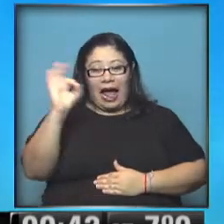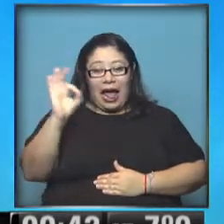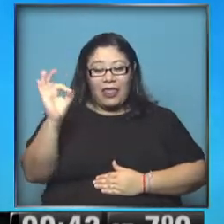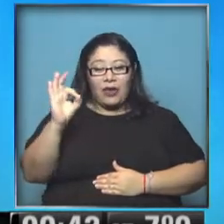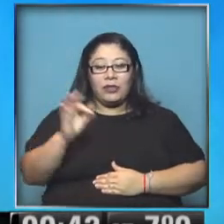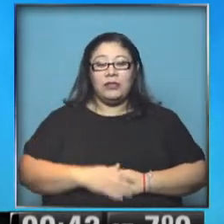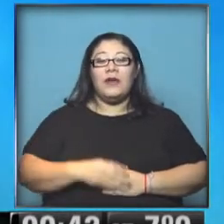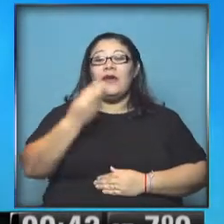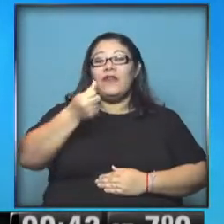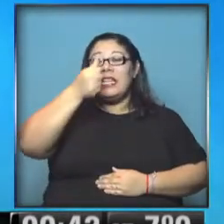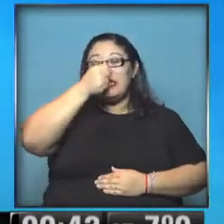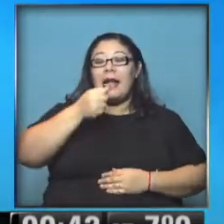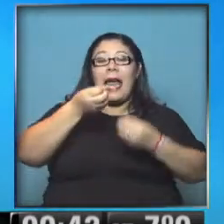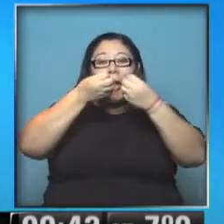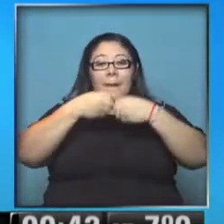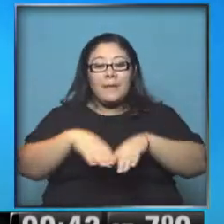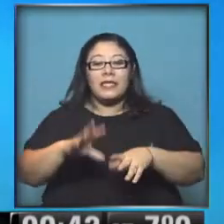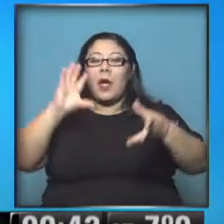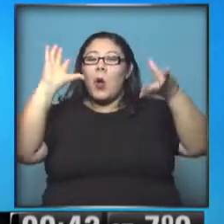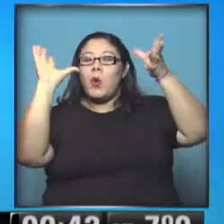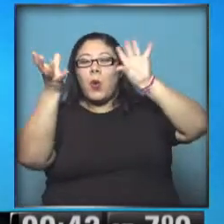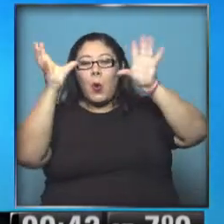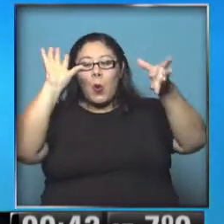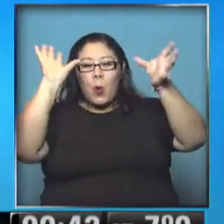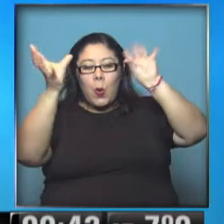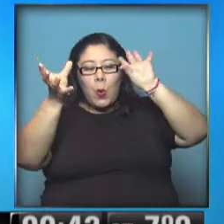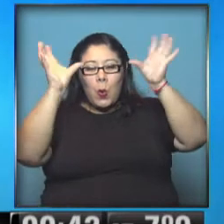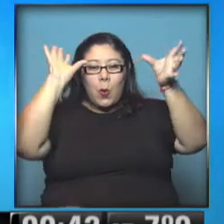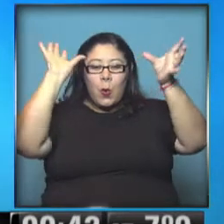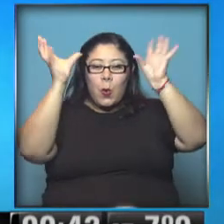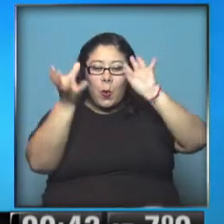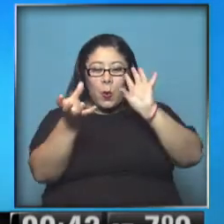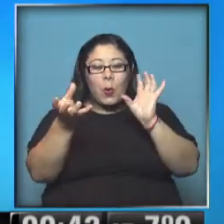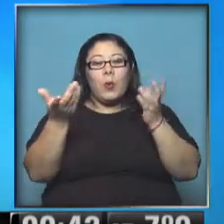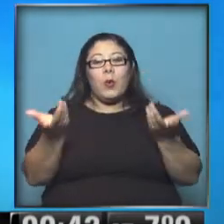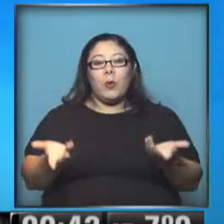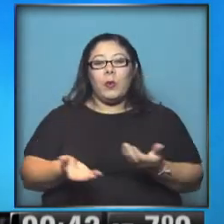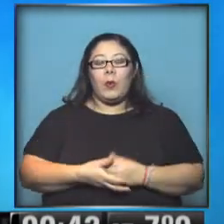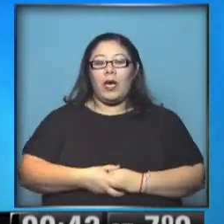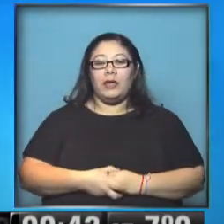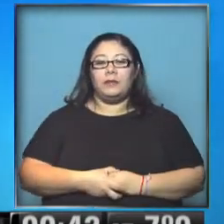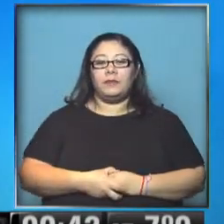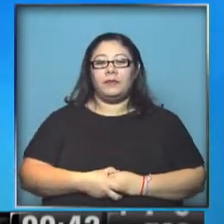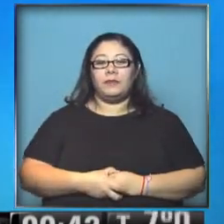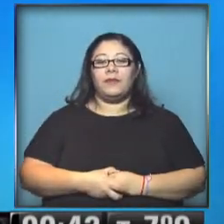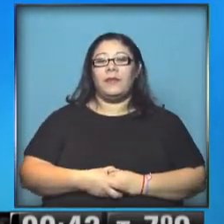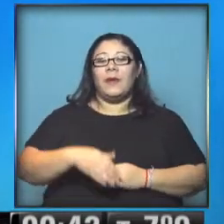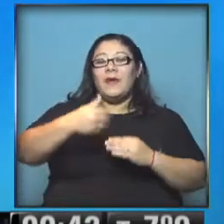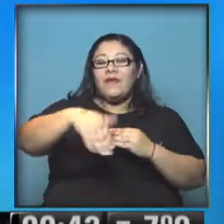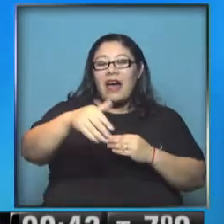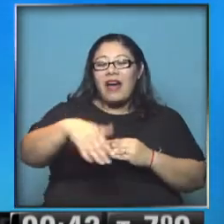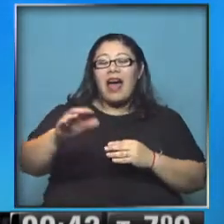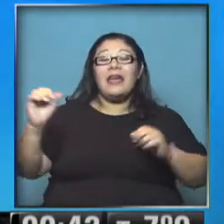este fin de semana con nubarrones. Y así las cosas en esta previa al invierno que ya se